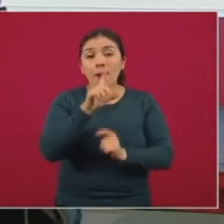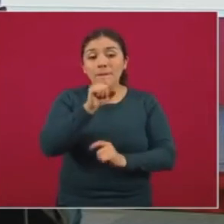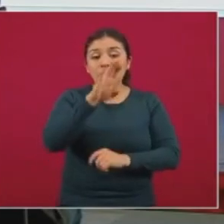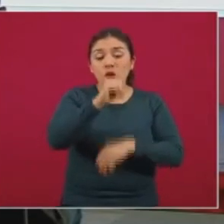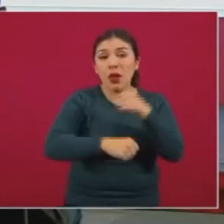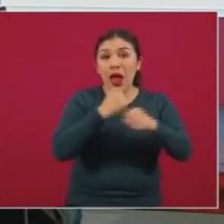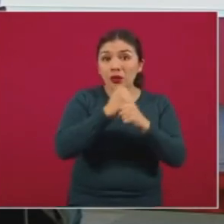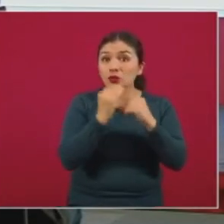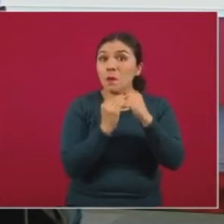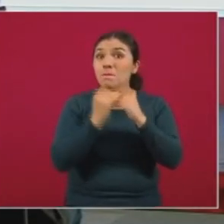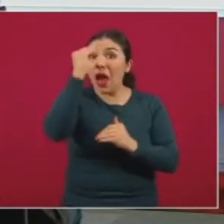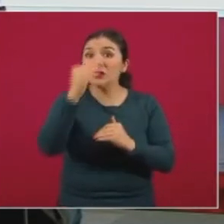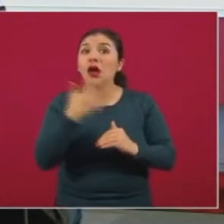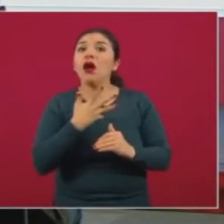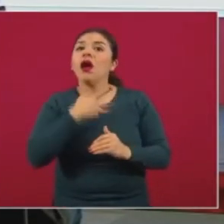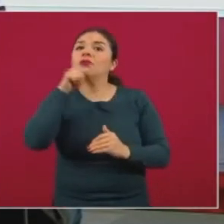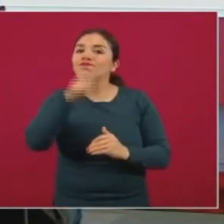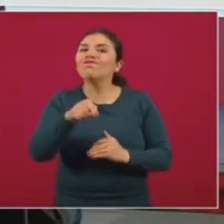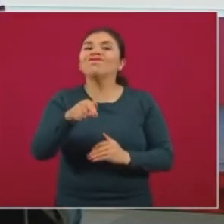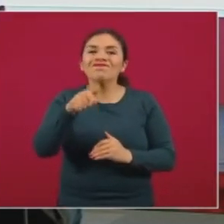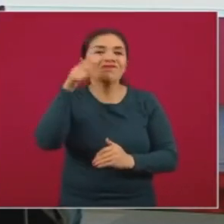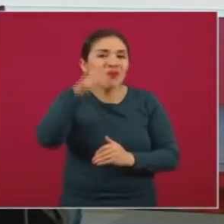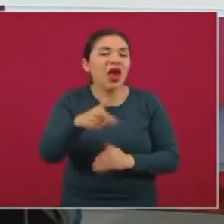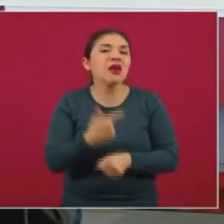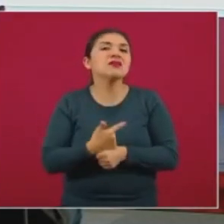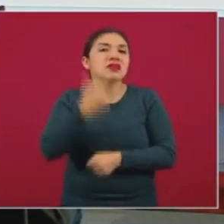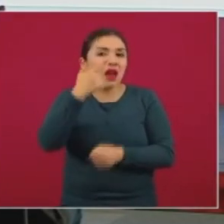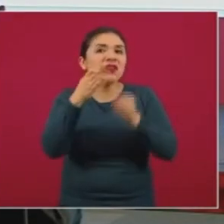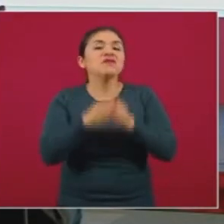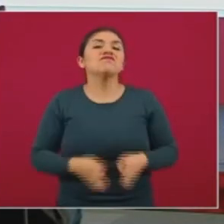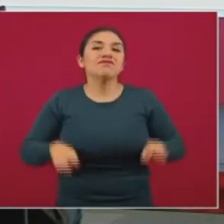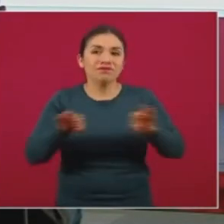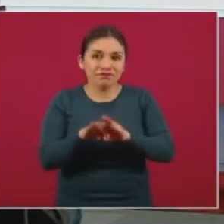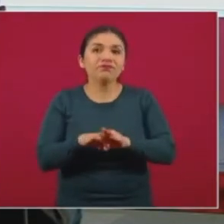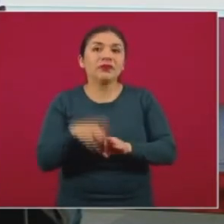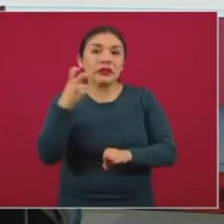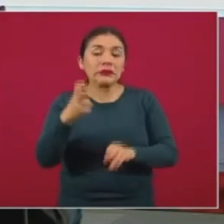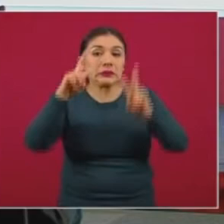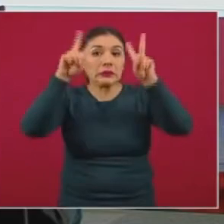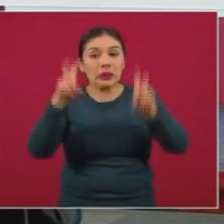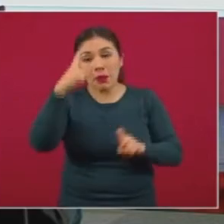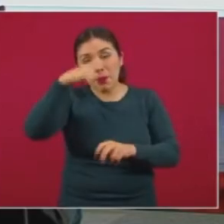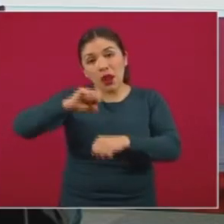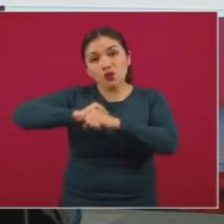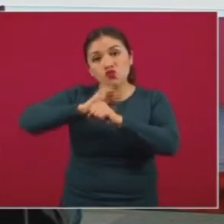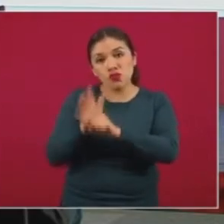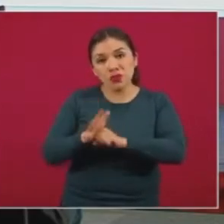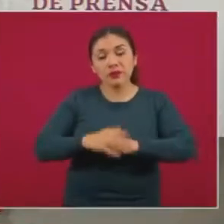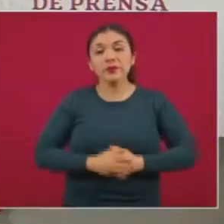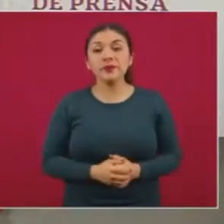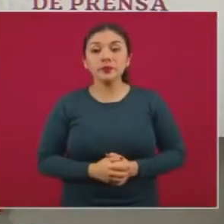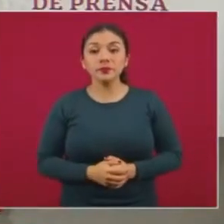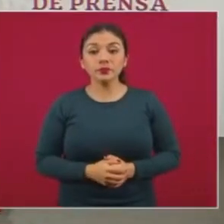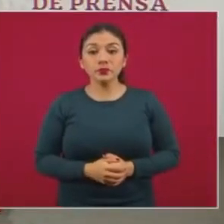29 años teniendo una afectación importante en el tema de COVID-19.